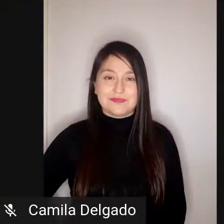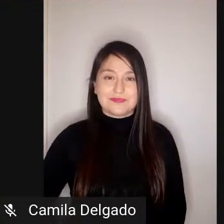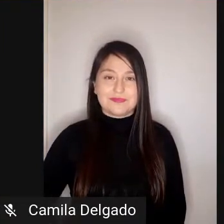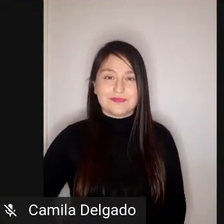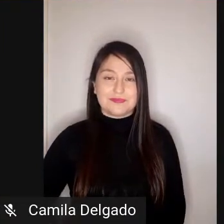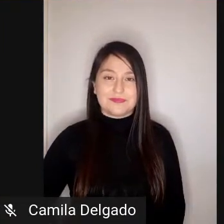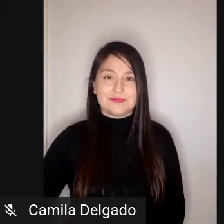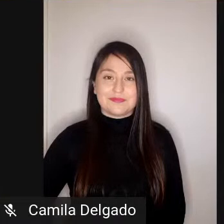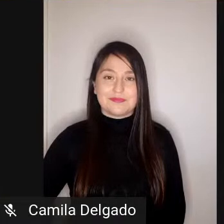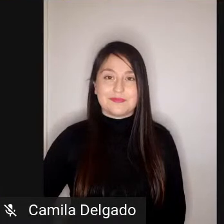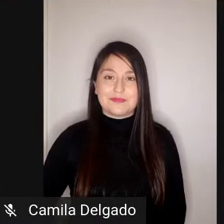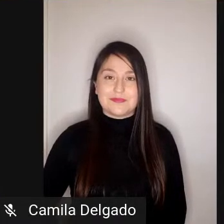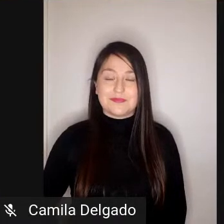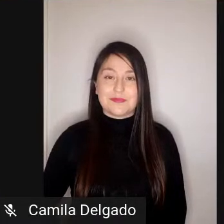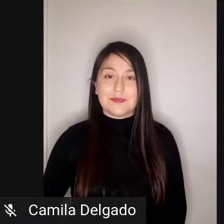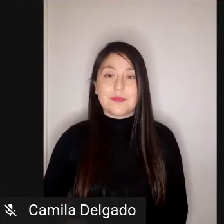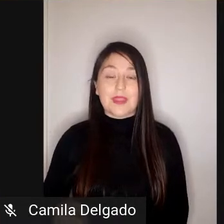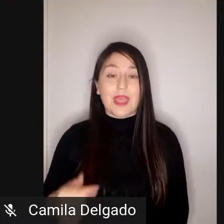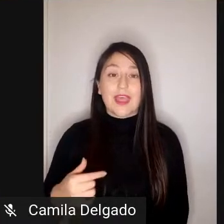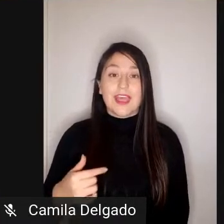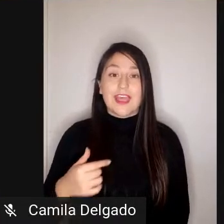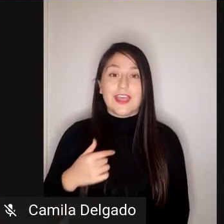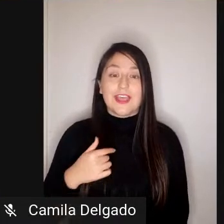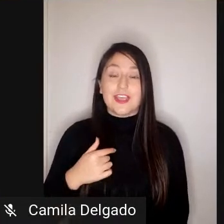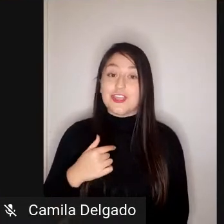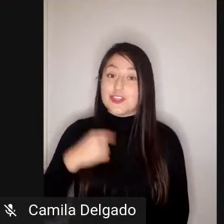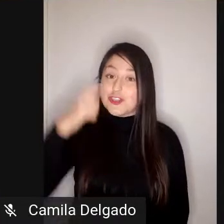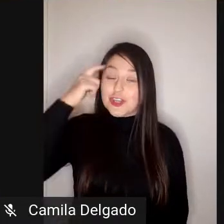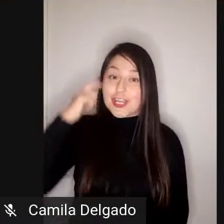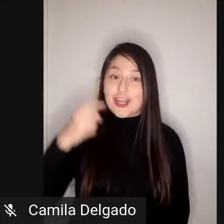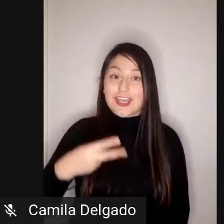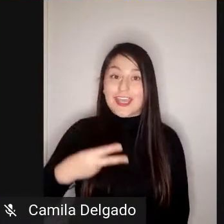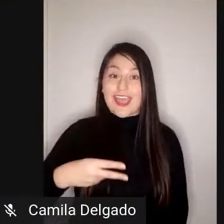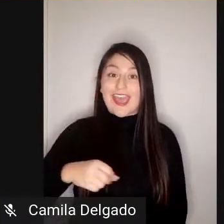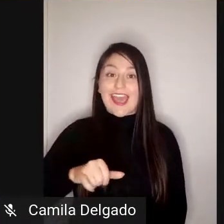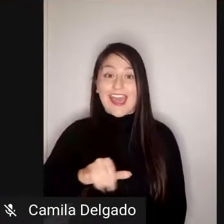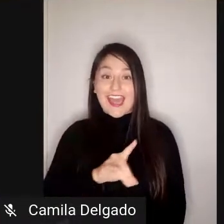Yo creo que aquí Aide tiene la palabra primero.